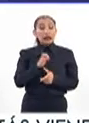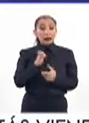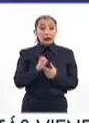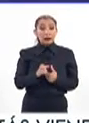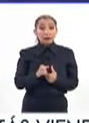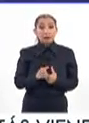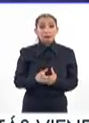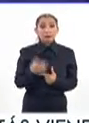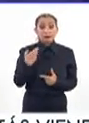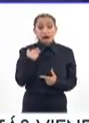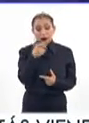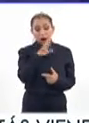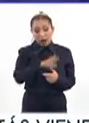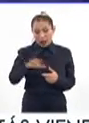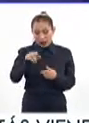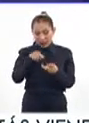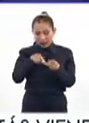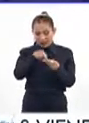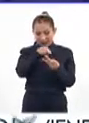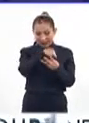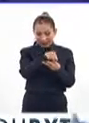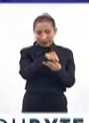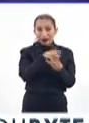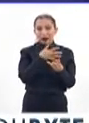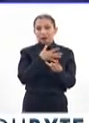Entonces, estos sectores tienen